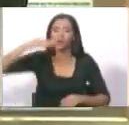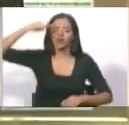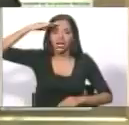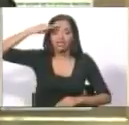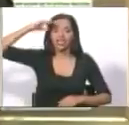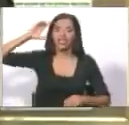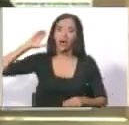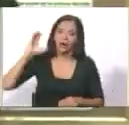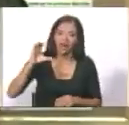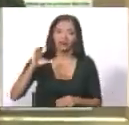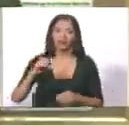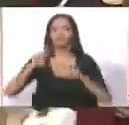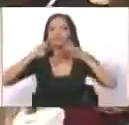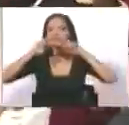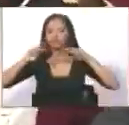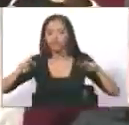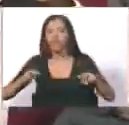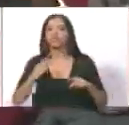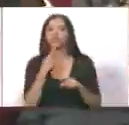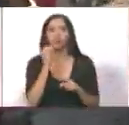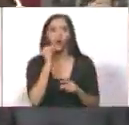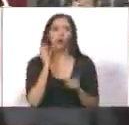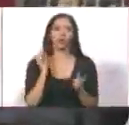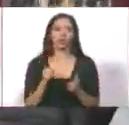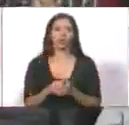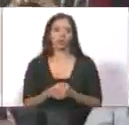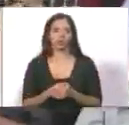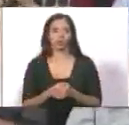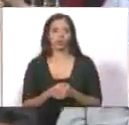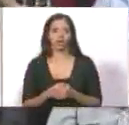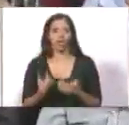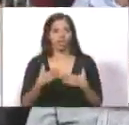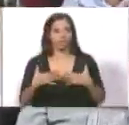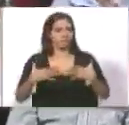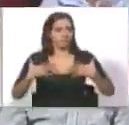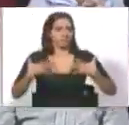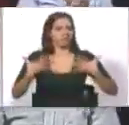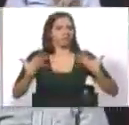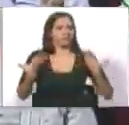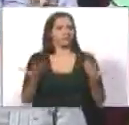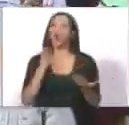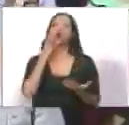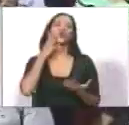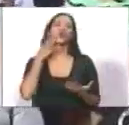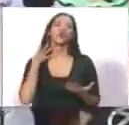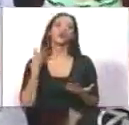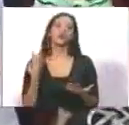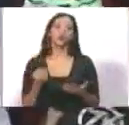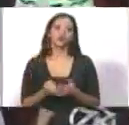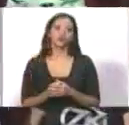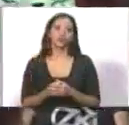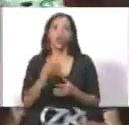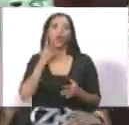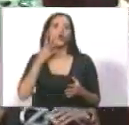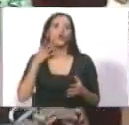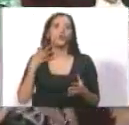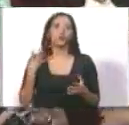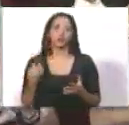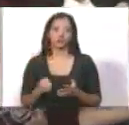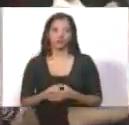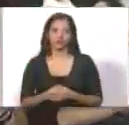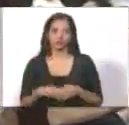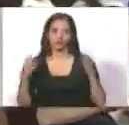de la patria. Así lo dijeron estos jóvenes, ¿vale? Eso lo llena uno de orgullo. De orgullo.